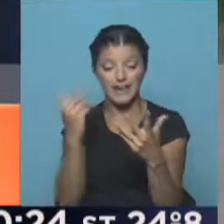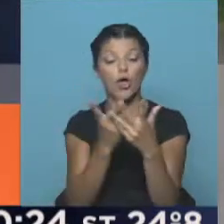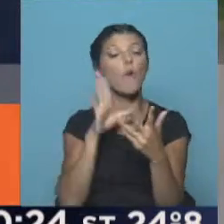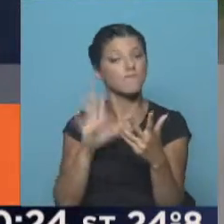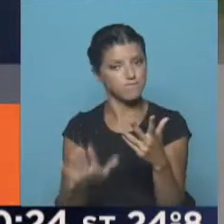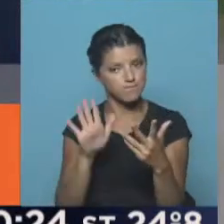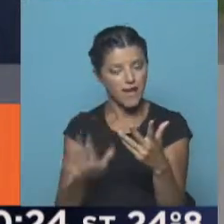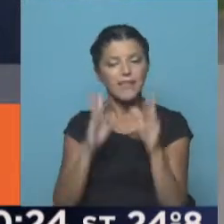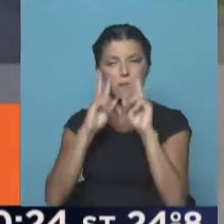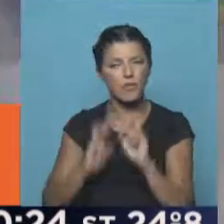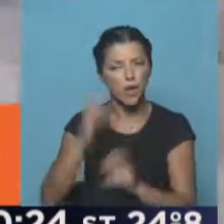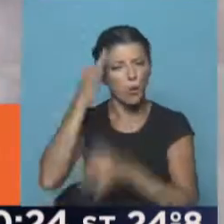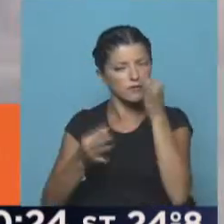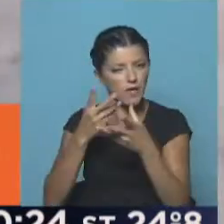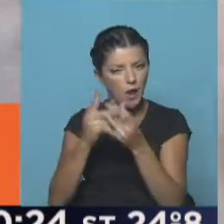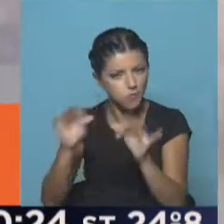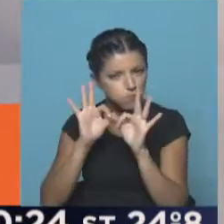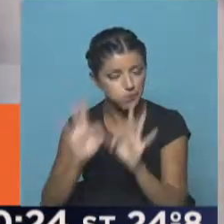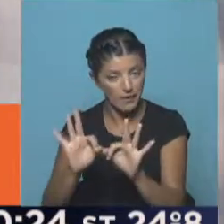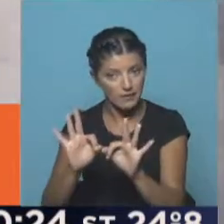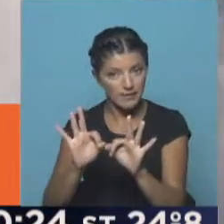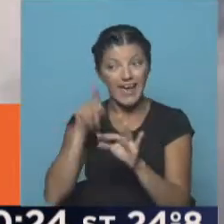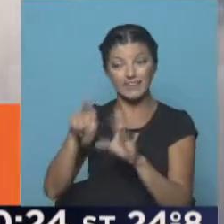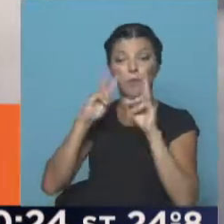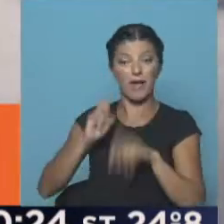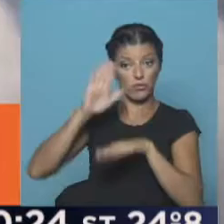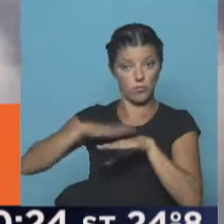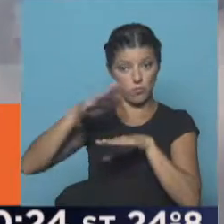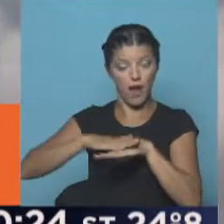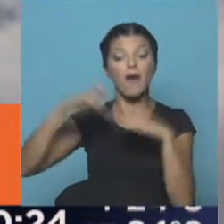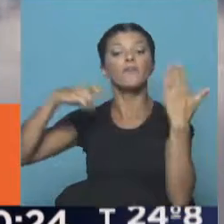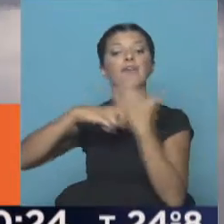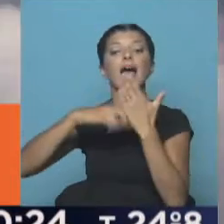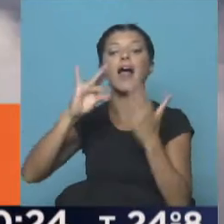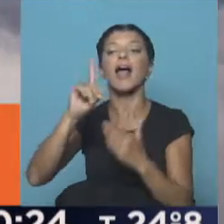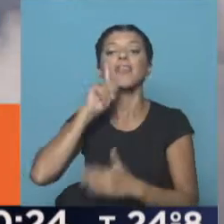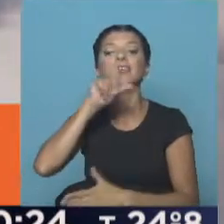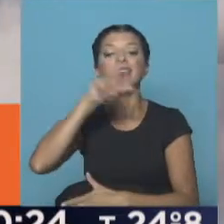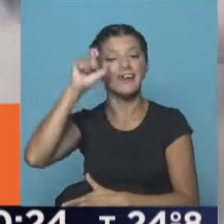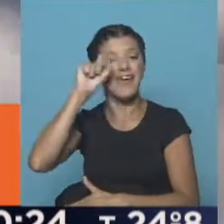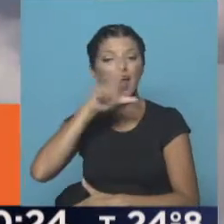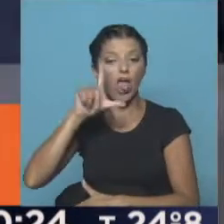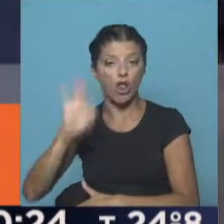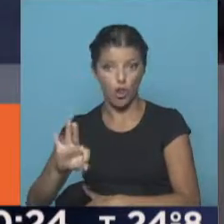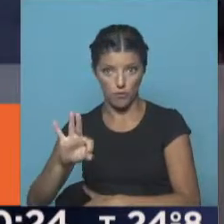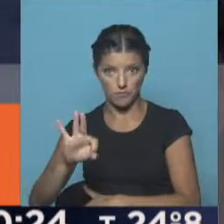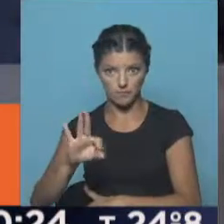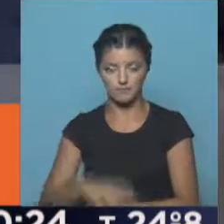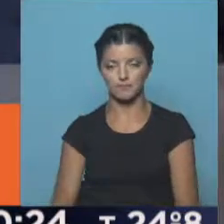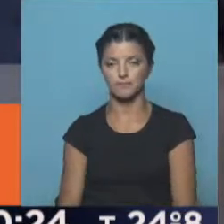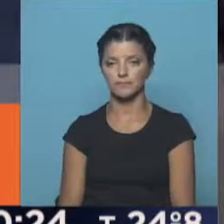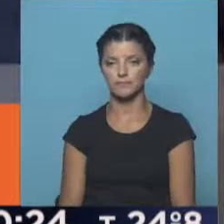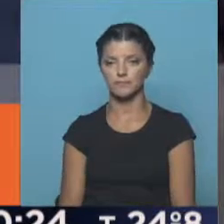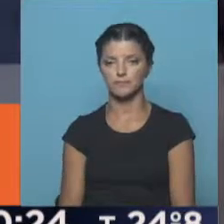la investigación judicial iniciada por el fiscal federal Jorge Di Lello, en la cual imputó al presidente Mauricio Macri. La empresa